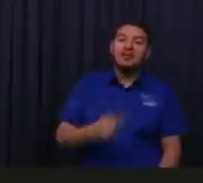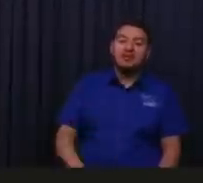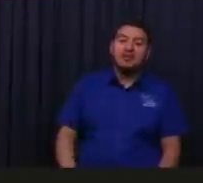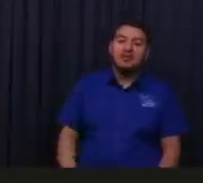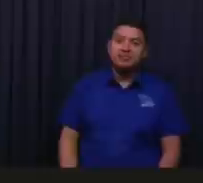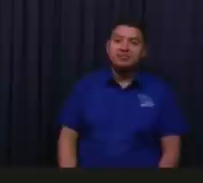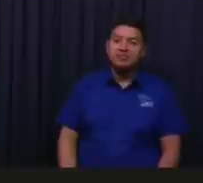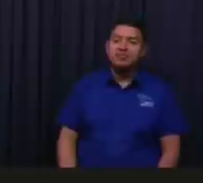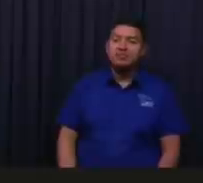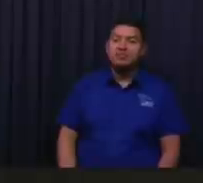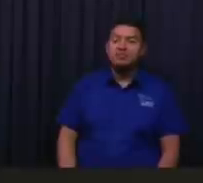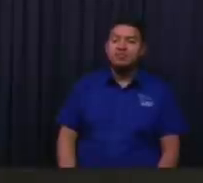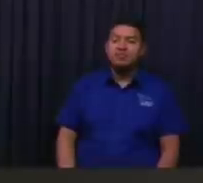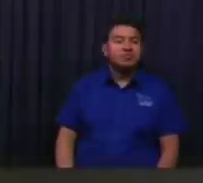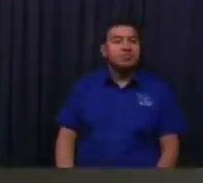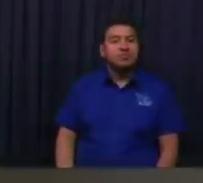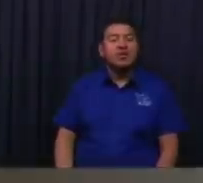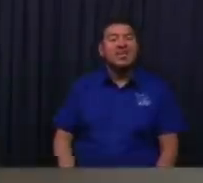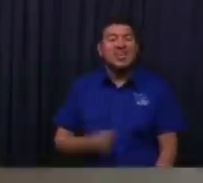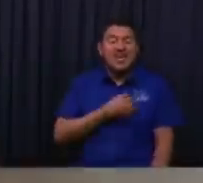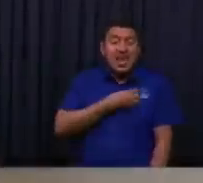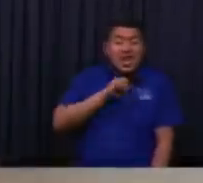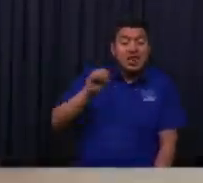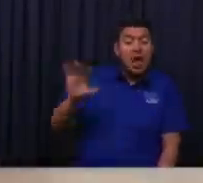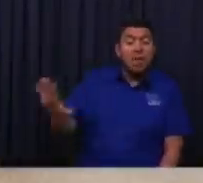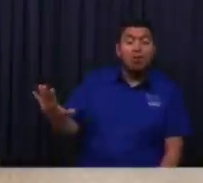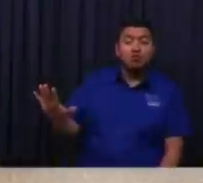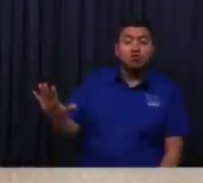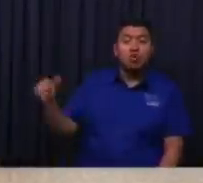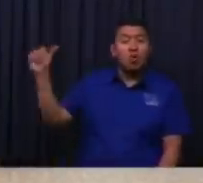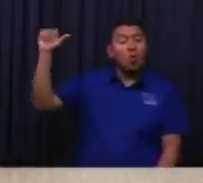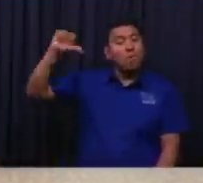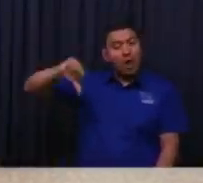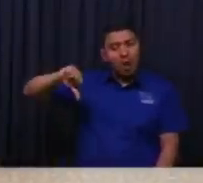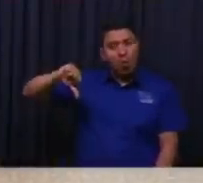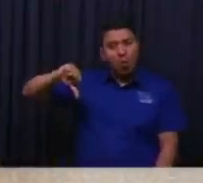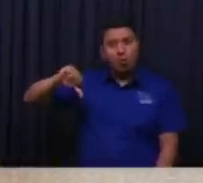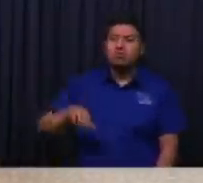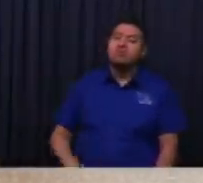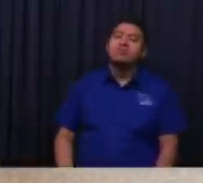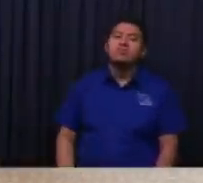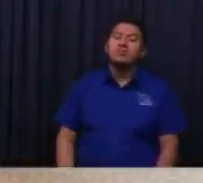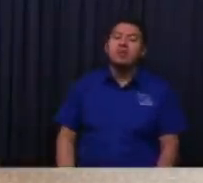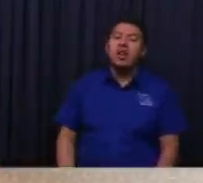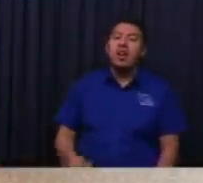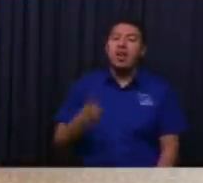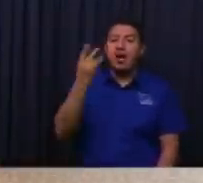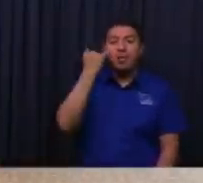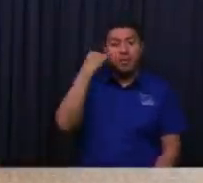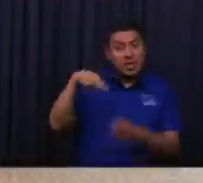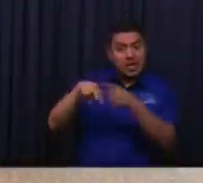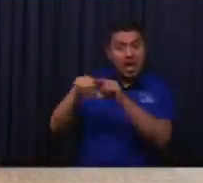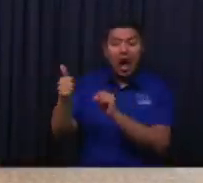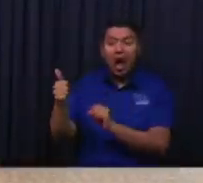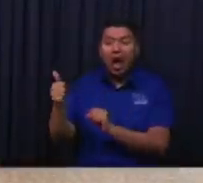Quitémosle lo malo. ¿Cuántos saben lo malo de la viña de Noé? ¿Qué pasó ahí?